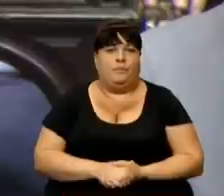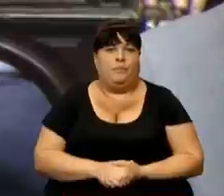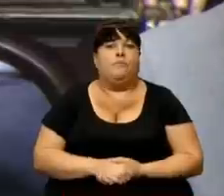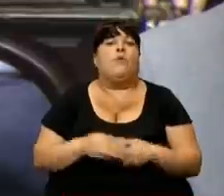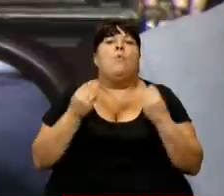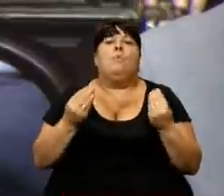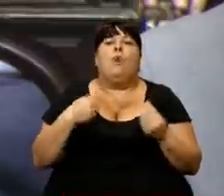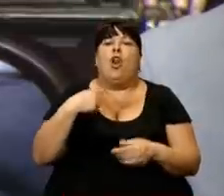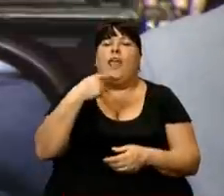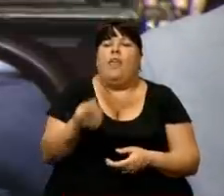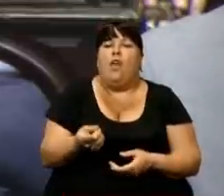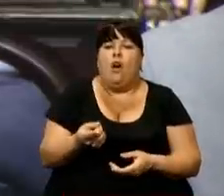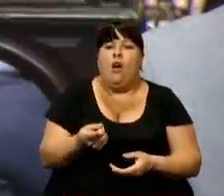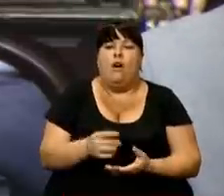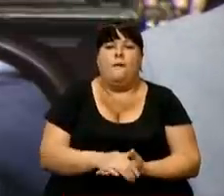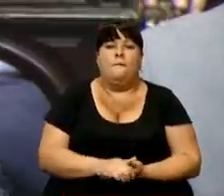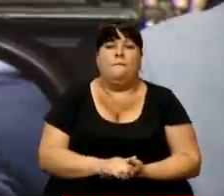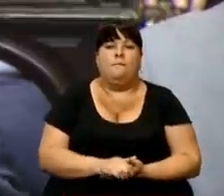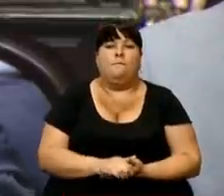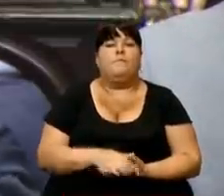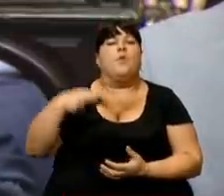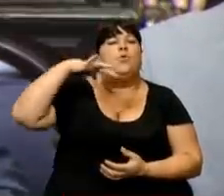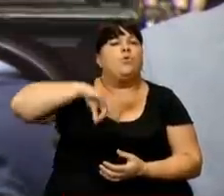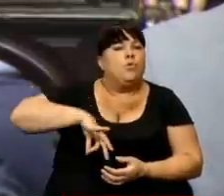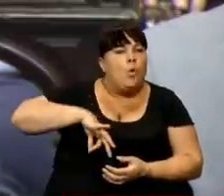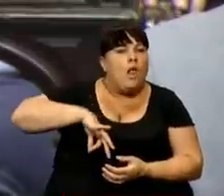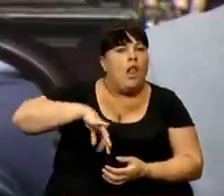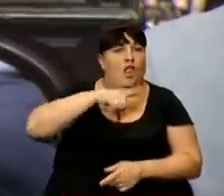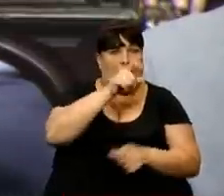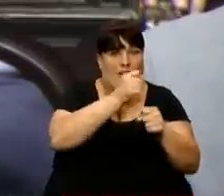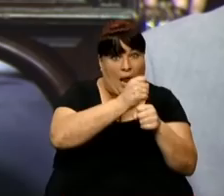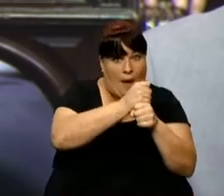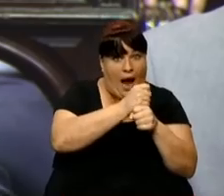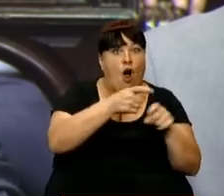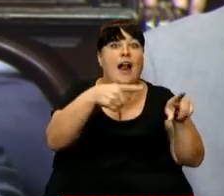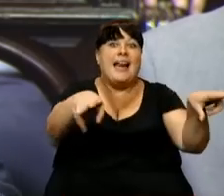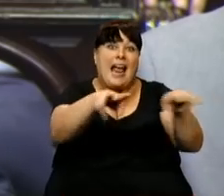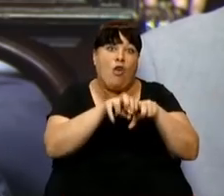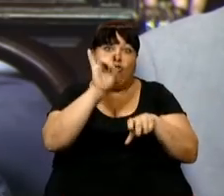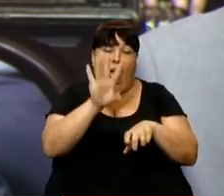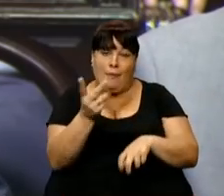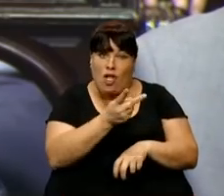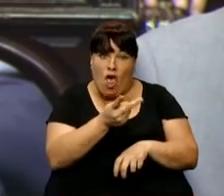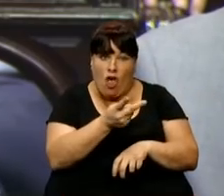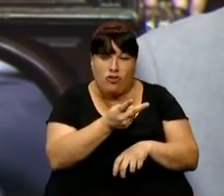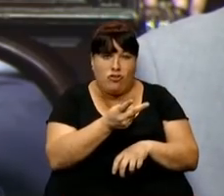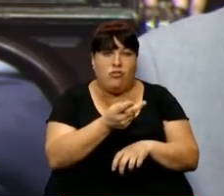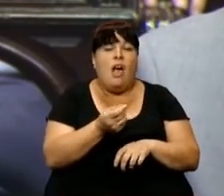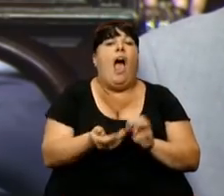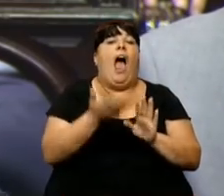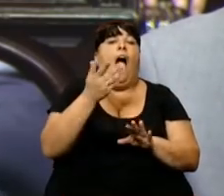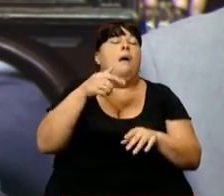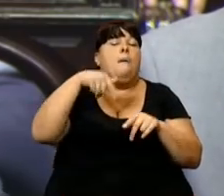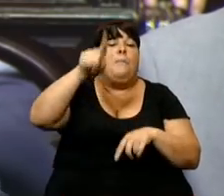¿Y por qué decimos que el salario con recaudación solo lo que aumenta